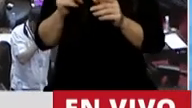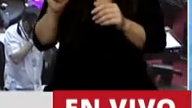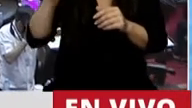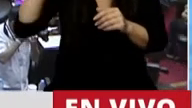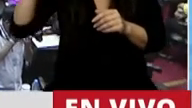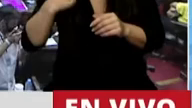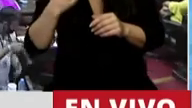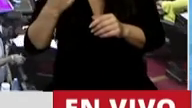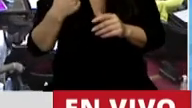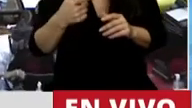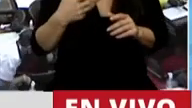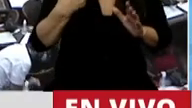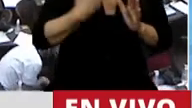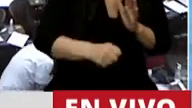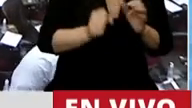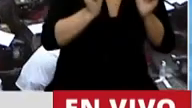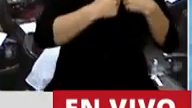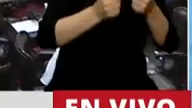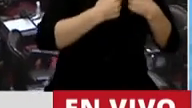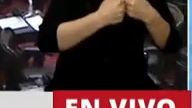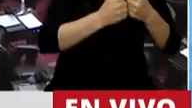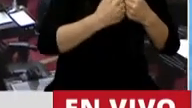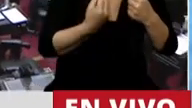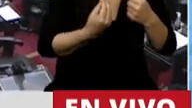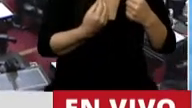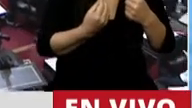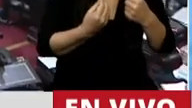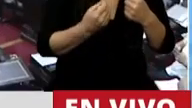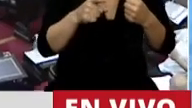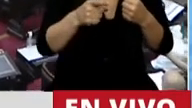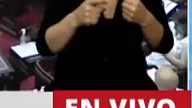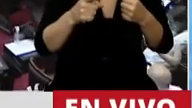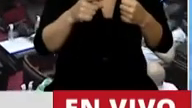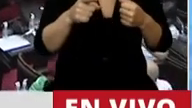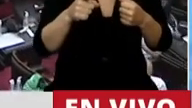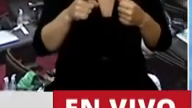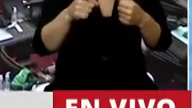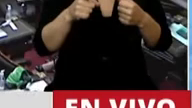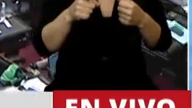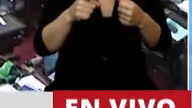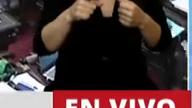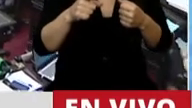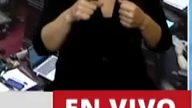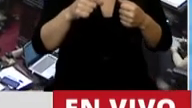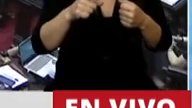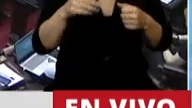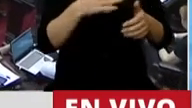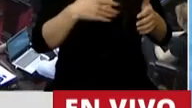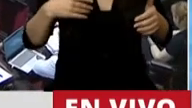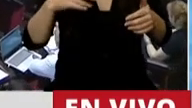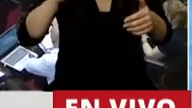los abortos clandestinos van a seguir siendo la tercer causal de muertes